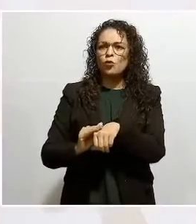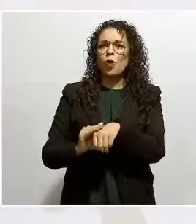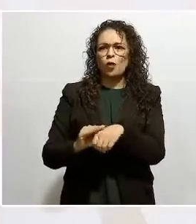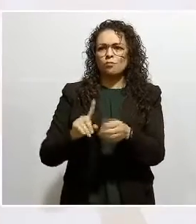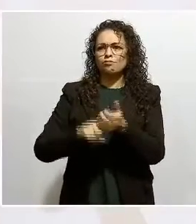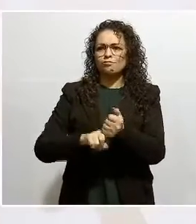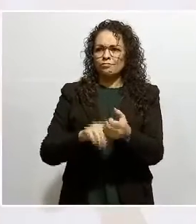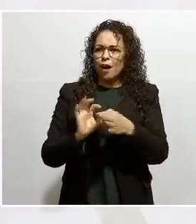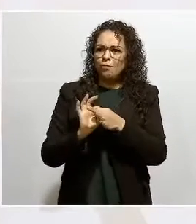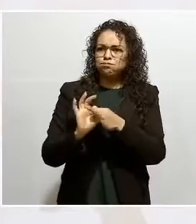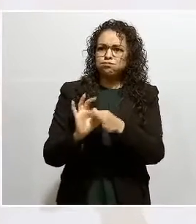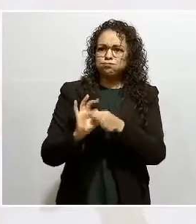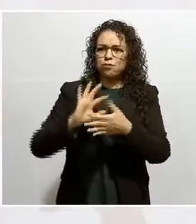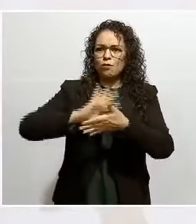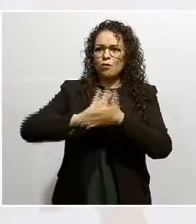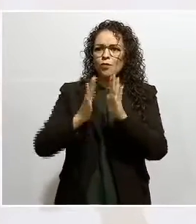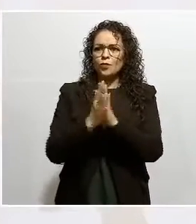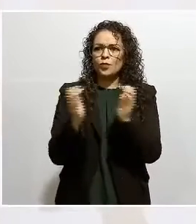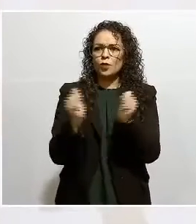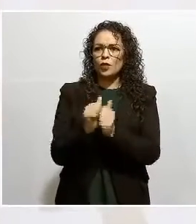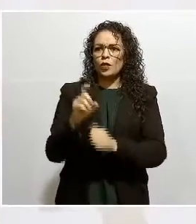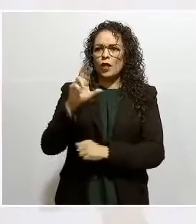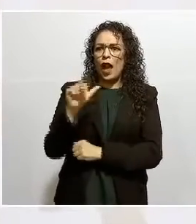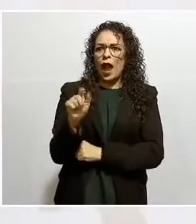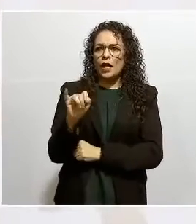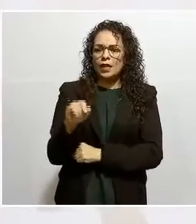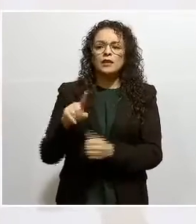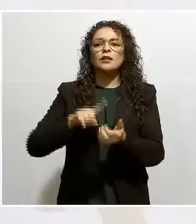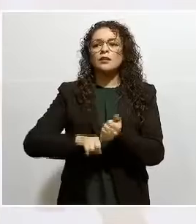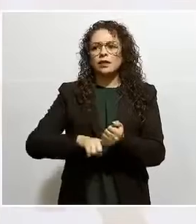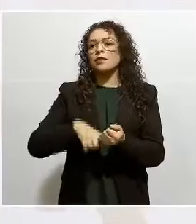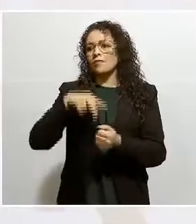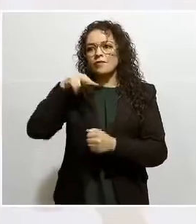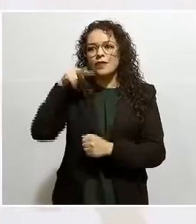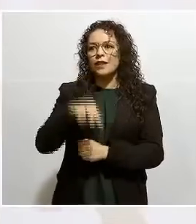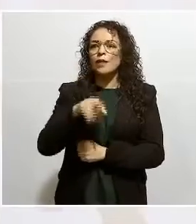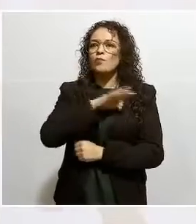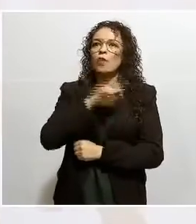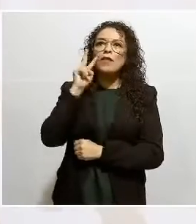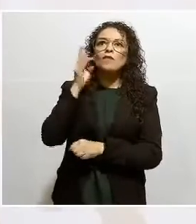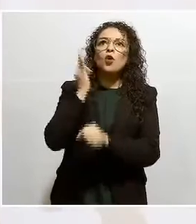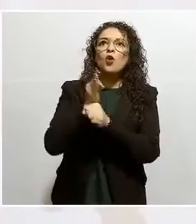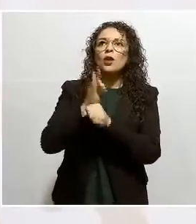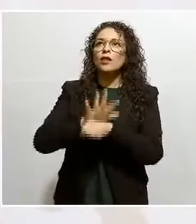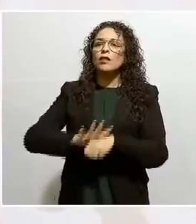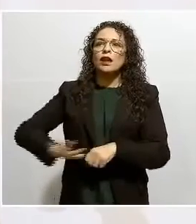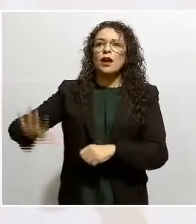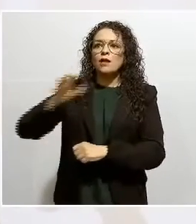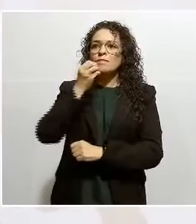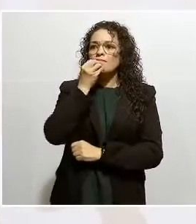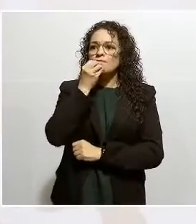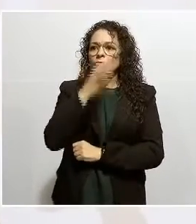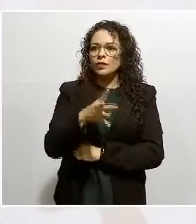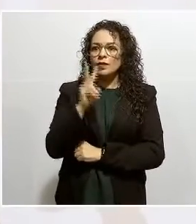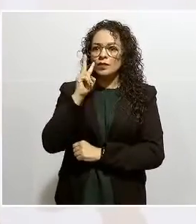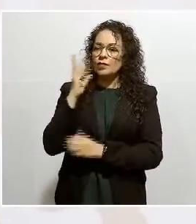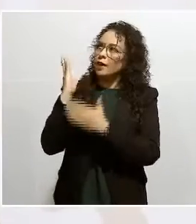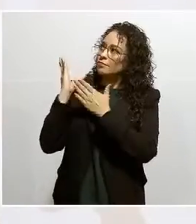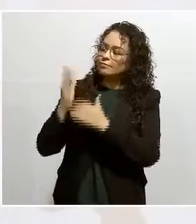se encuentra con Doctor Atl, de quien podemos apreciar aquí también el popo o